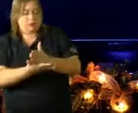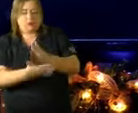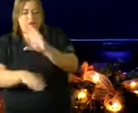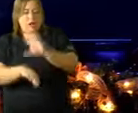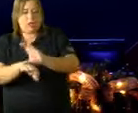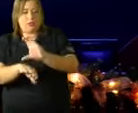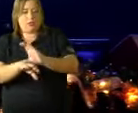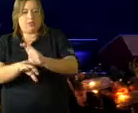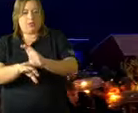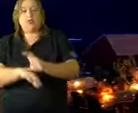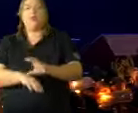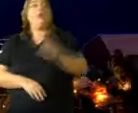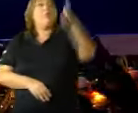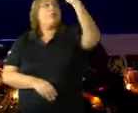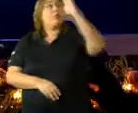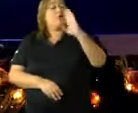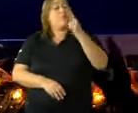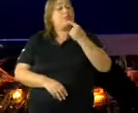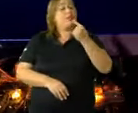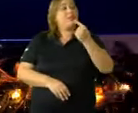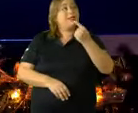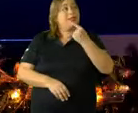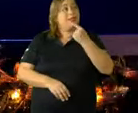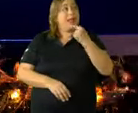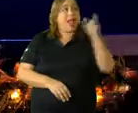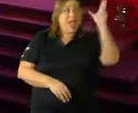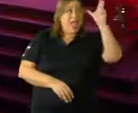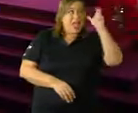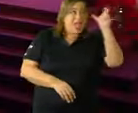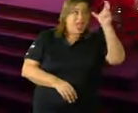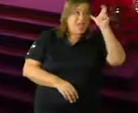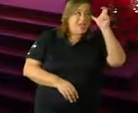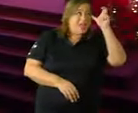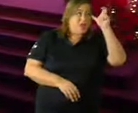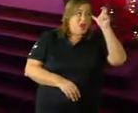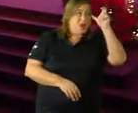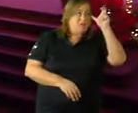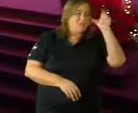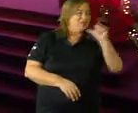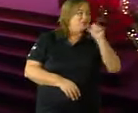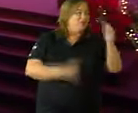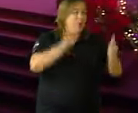Cristo. Él lo dijo: las puertas del Hades no prevalecerán.